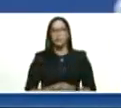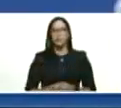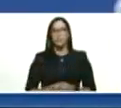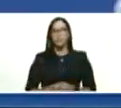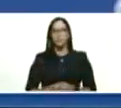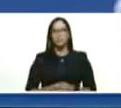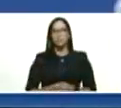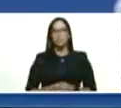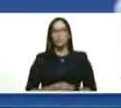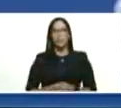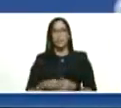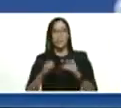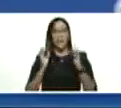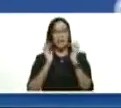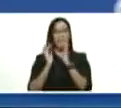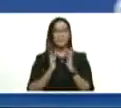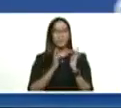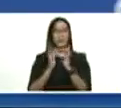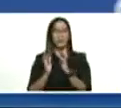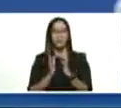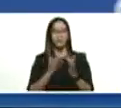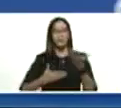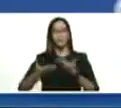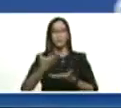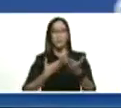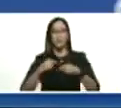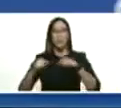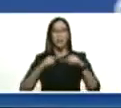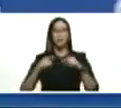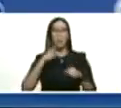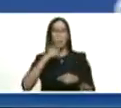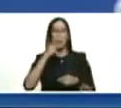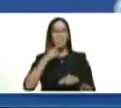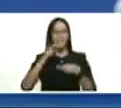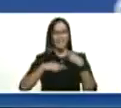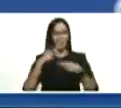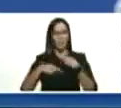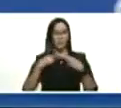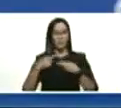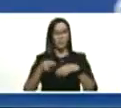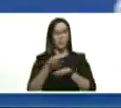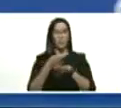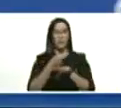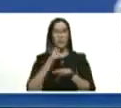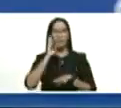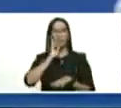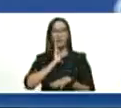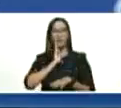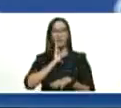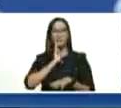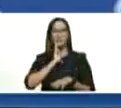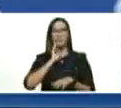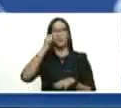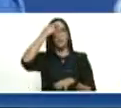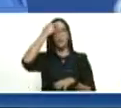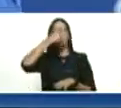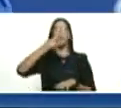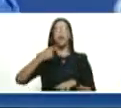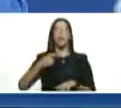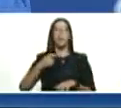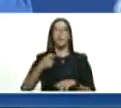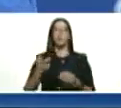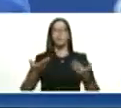Y la interacción entre la dirección política de la revolución, el gobierno bolivariano, y el pueblo dio